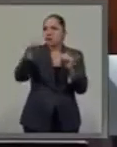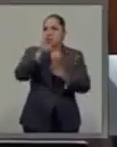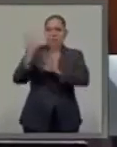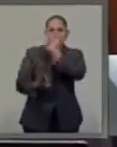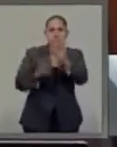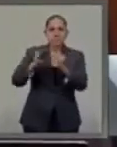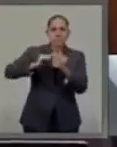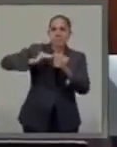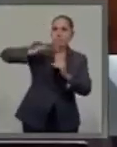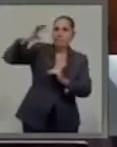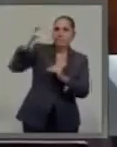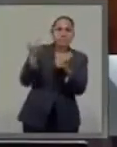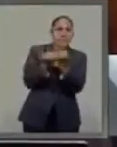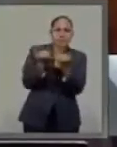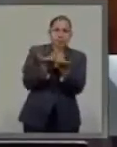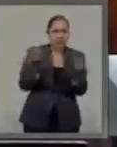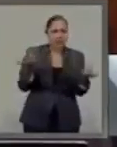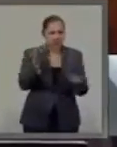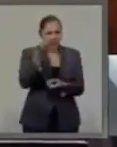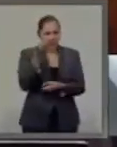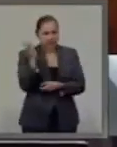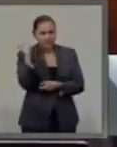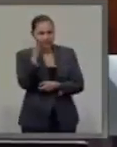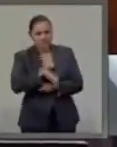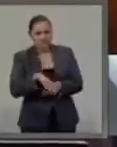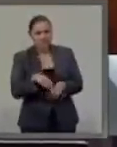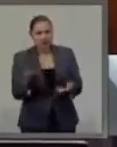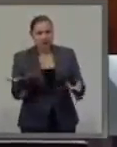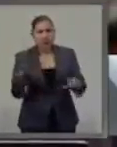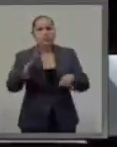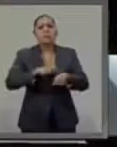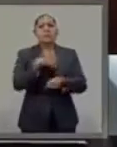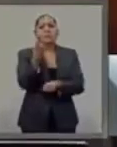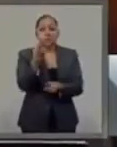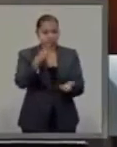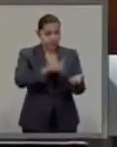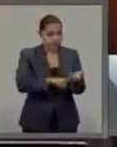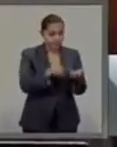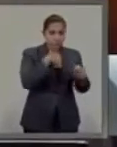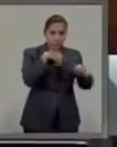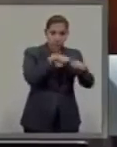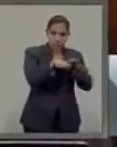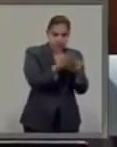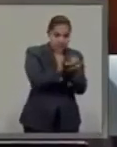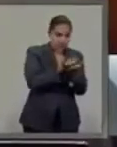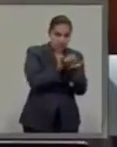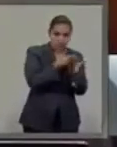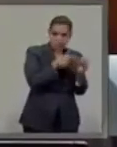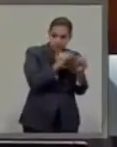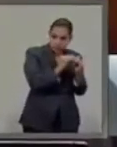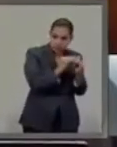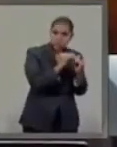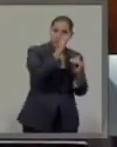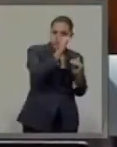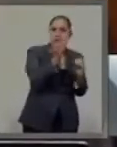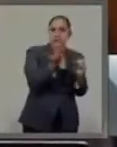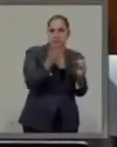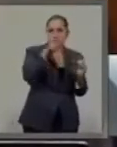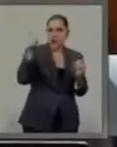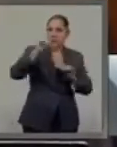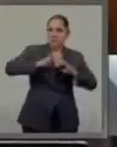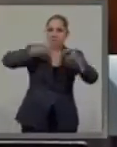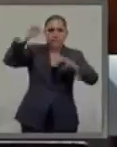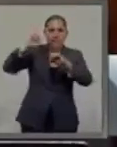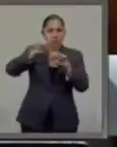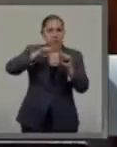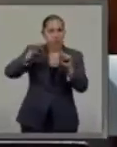¿Por qué? Primero, porque el aumento salarial no provoca inflación si se atiende a su productividad.